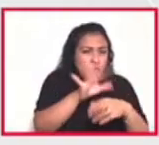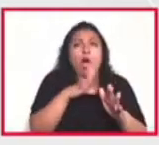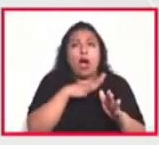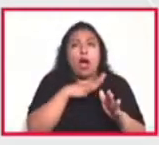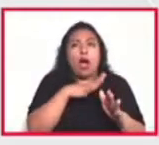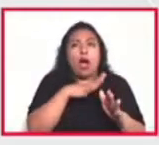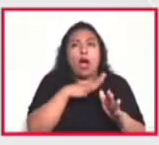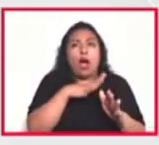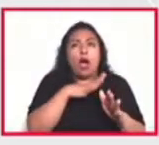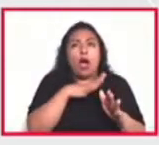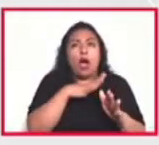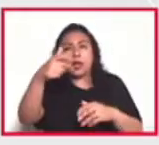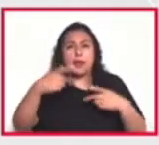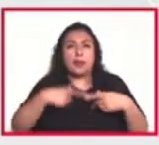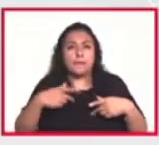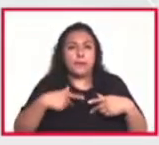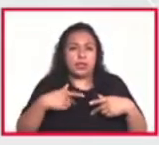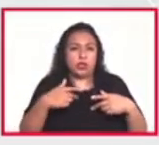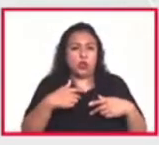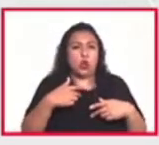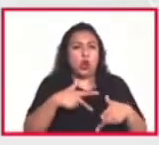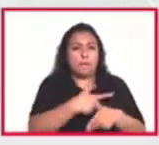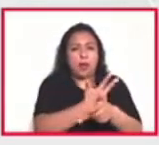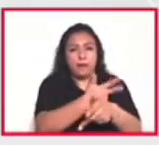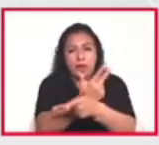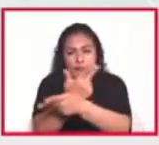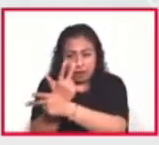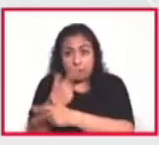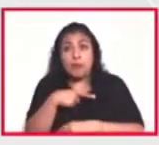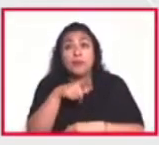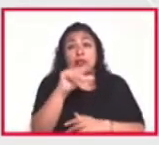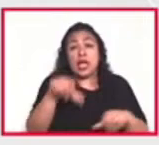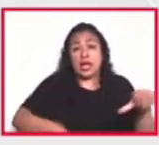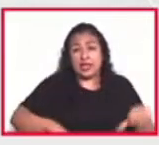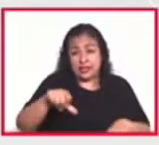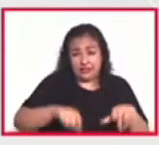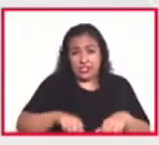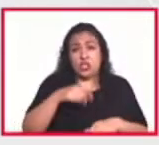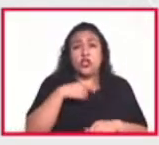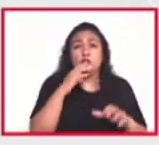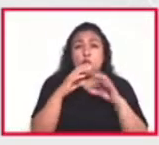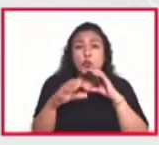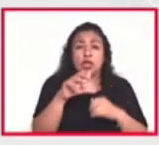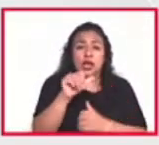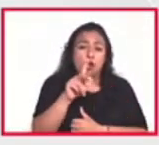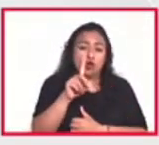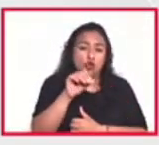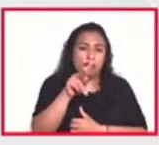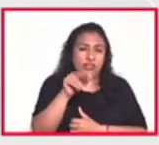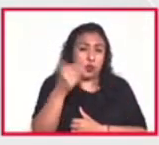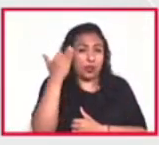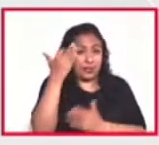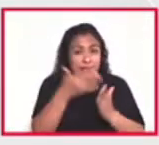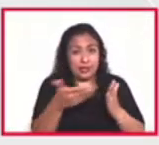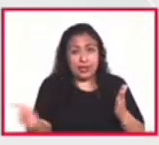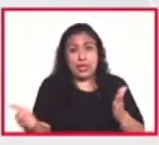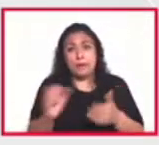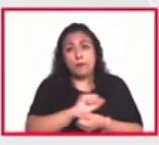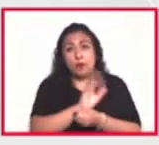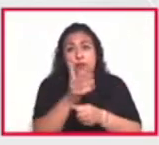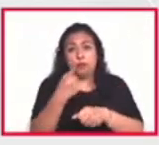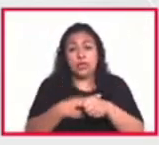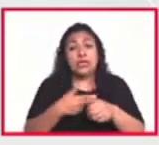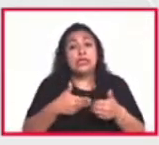ponentes. Las actividades de TV Morfosis con TD, la comunicación audiovisual en tiempos de pandemia, continuarán hasta el 30 de